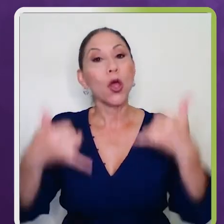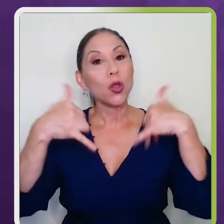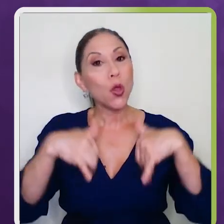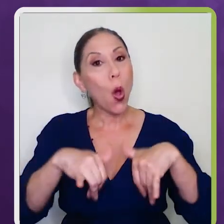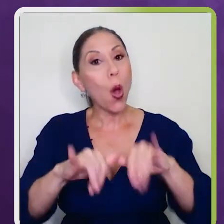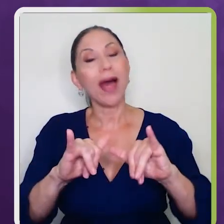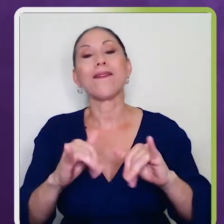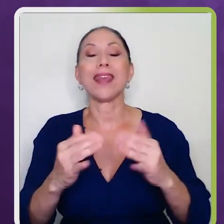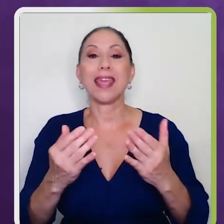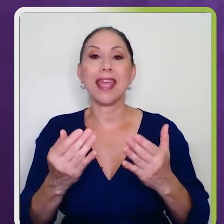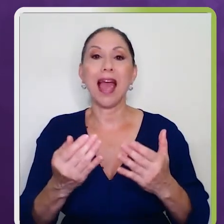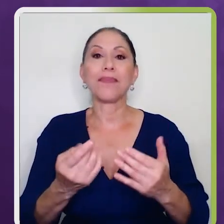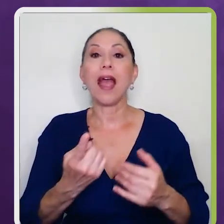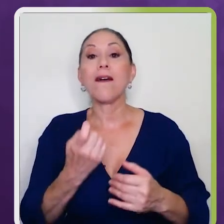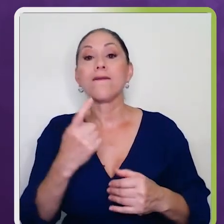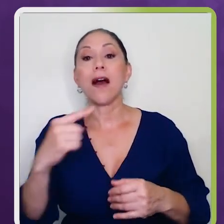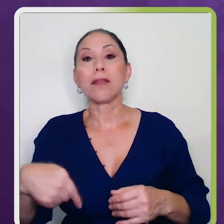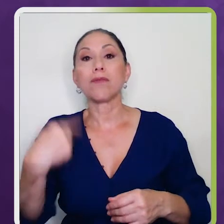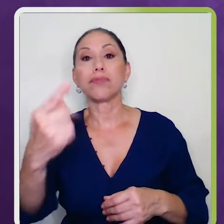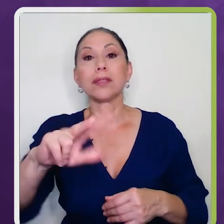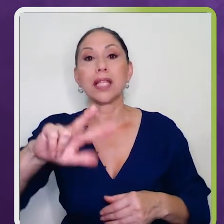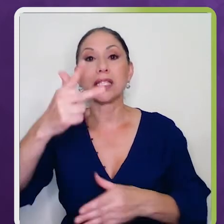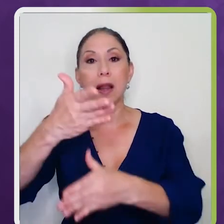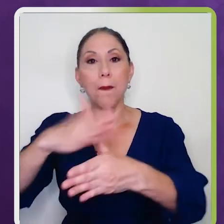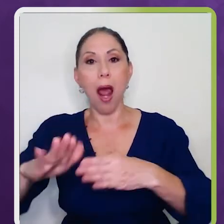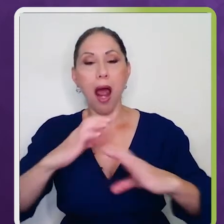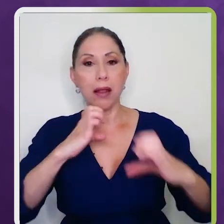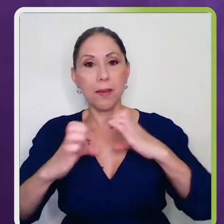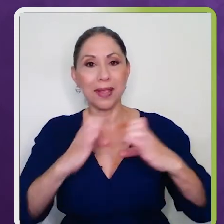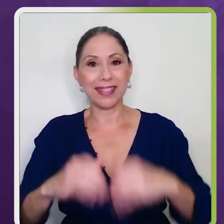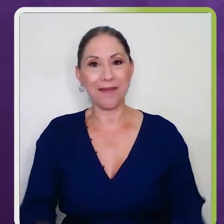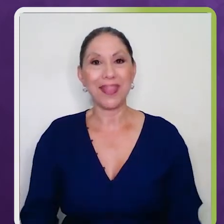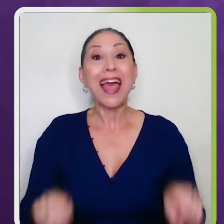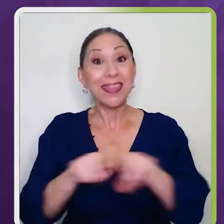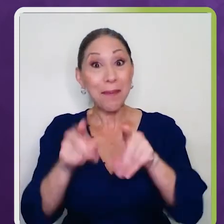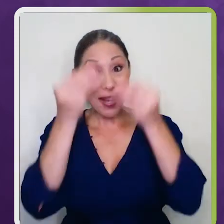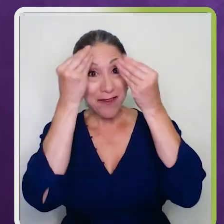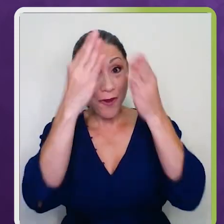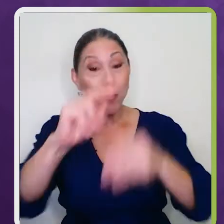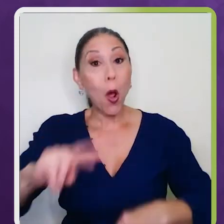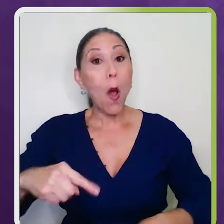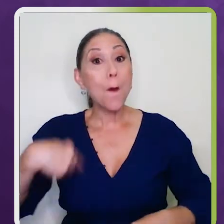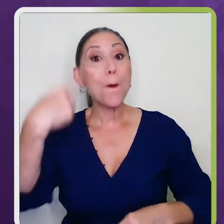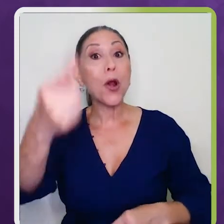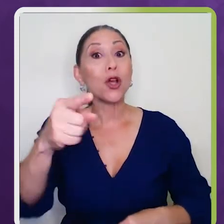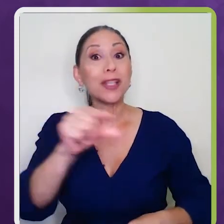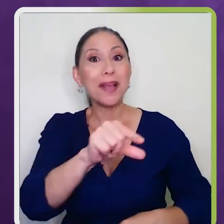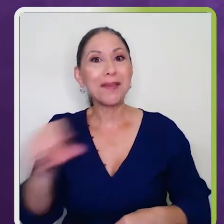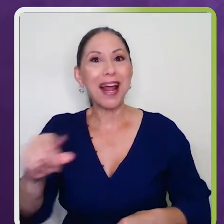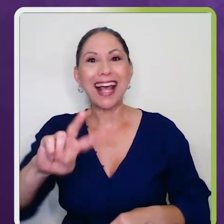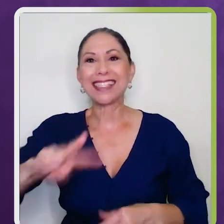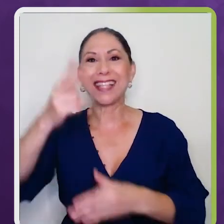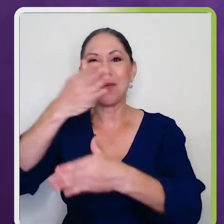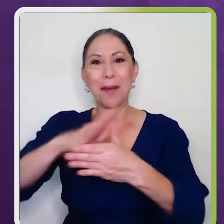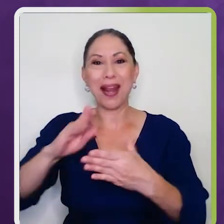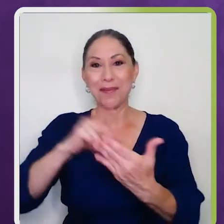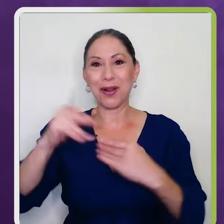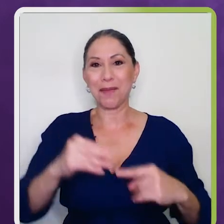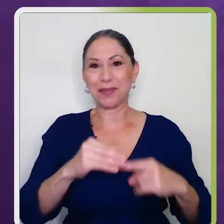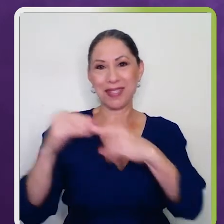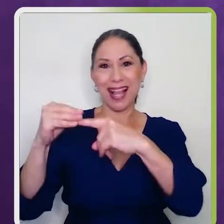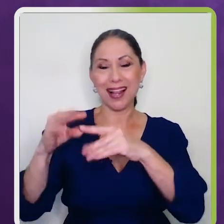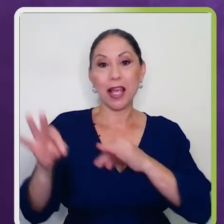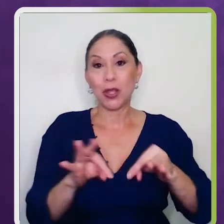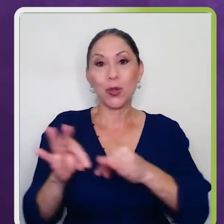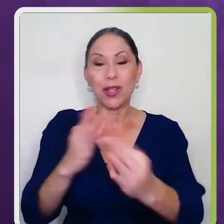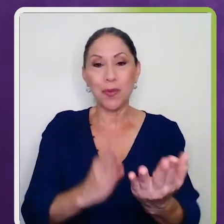un tercer bloque de entrevista y además le cuento que la próxima semana vamos a tener la segunda parte de este especial sobre turismo accesible e inclusivo para que